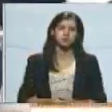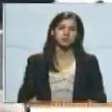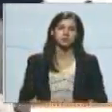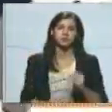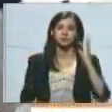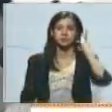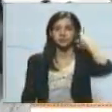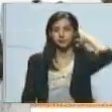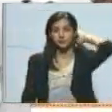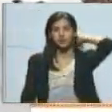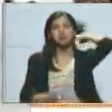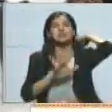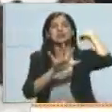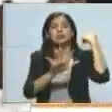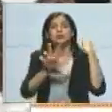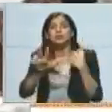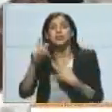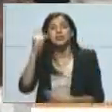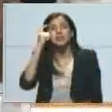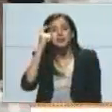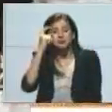de 53 días.